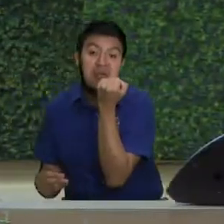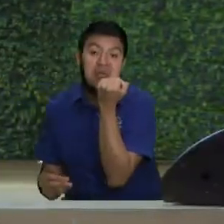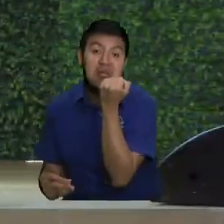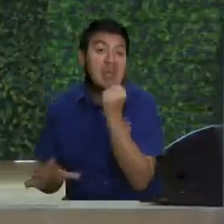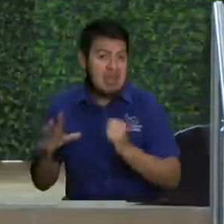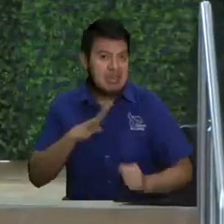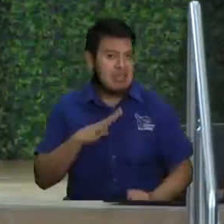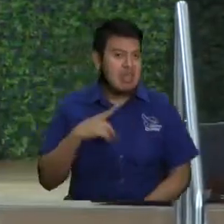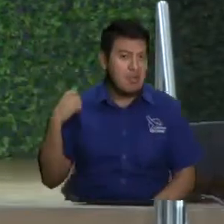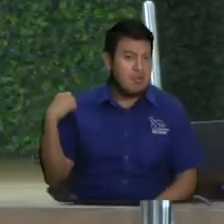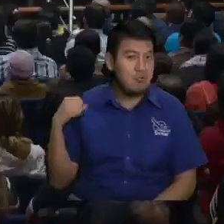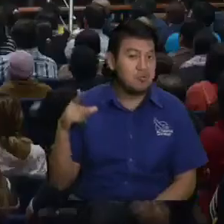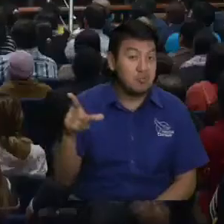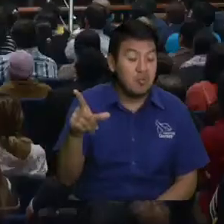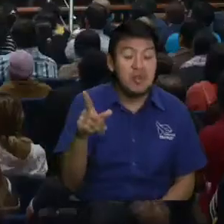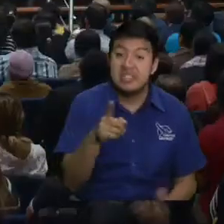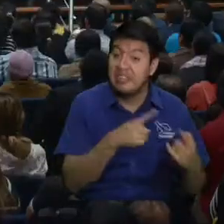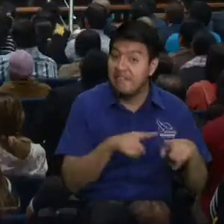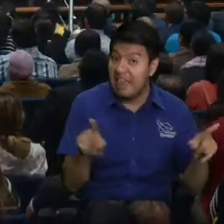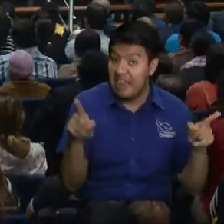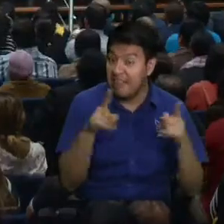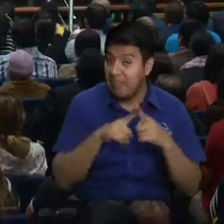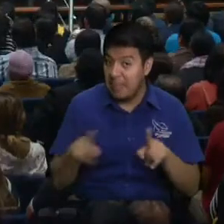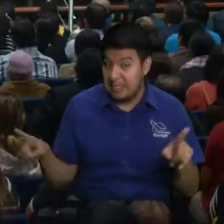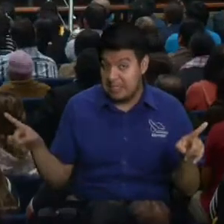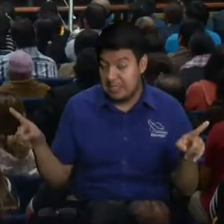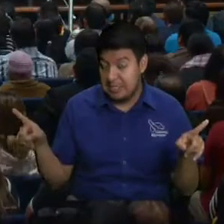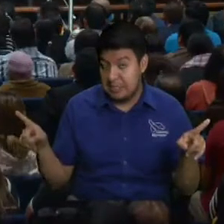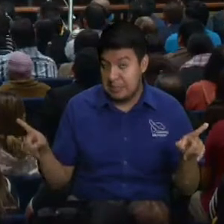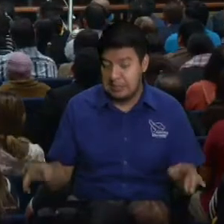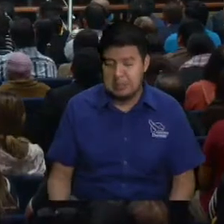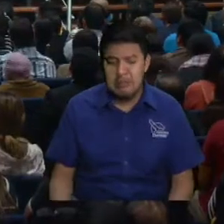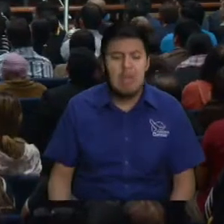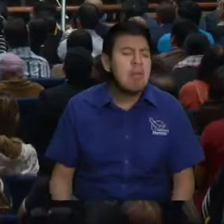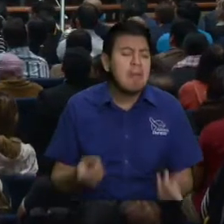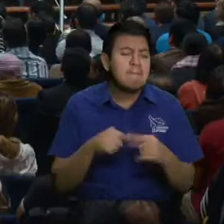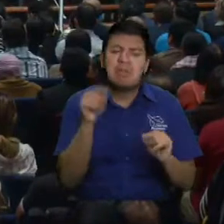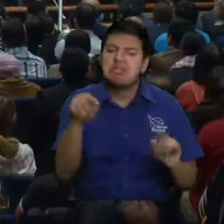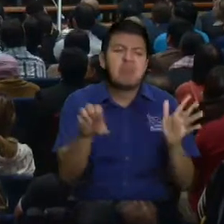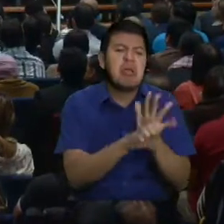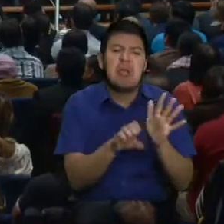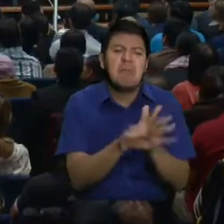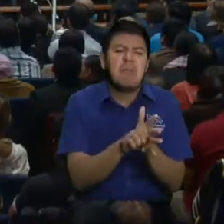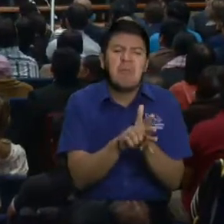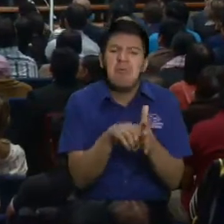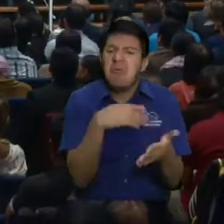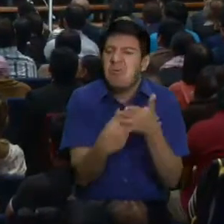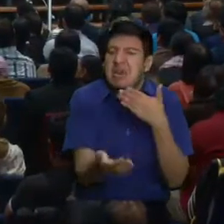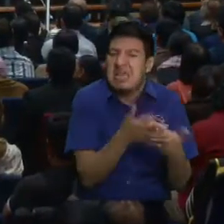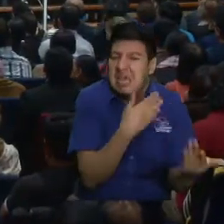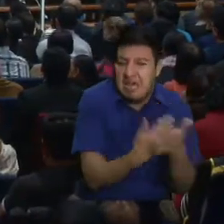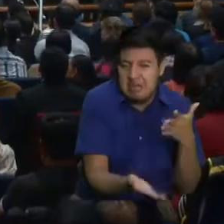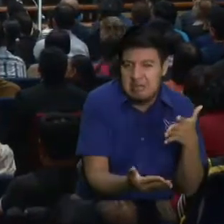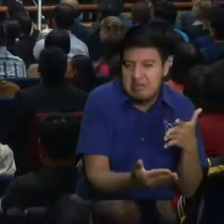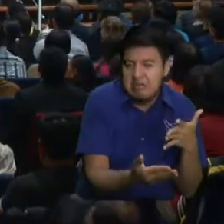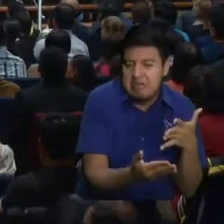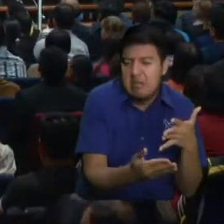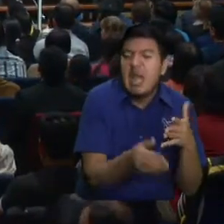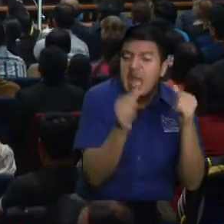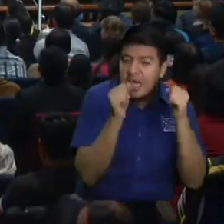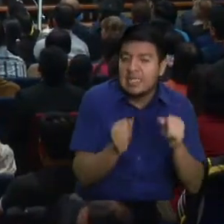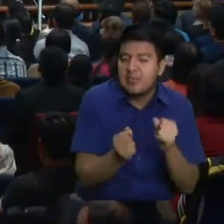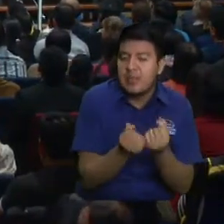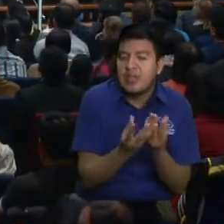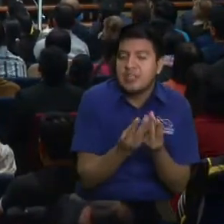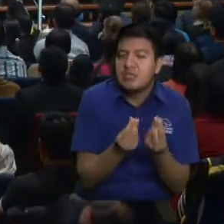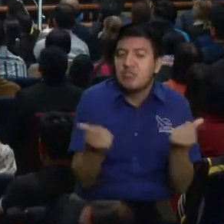Entonces ahí van a haber problemas, ¿ah? Pero eso es de sentido común, eso no es prohibitivo, pero sí es de sentido común que se deberían